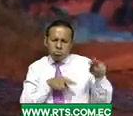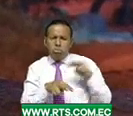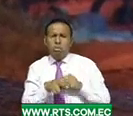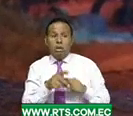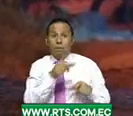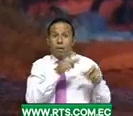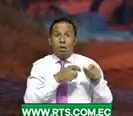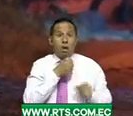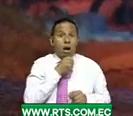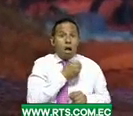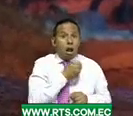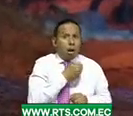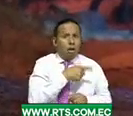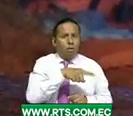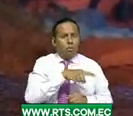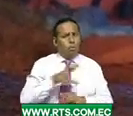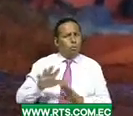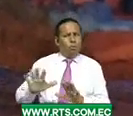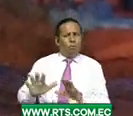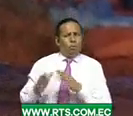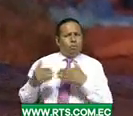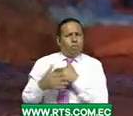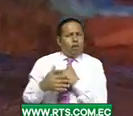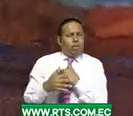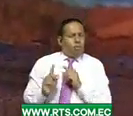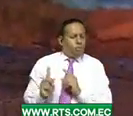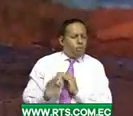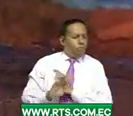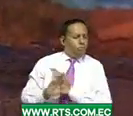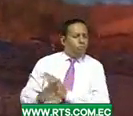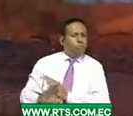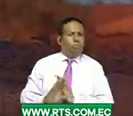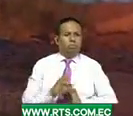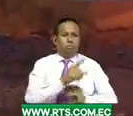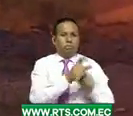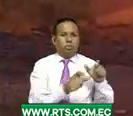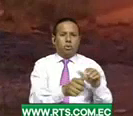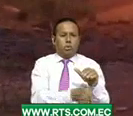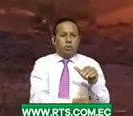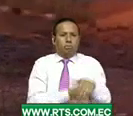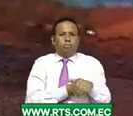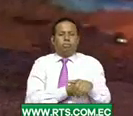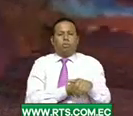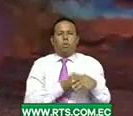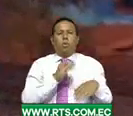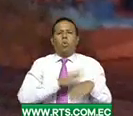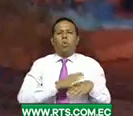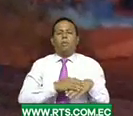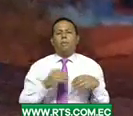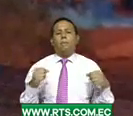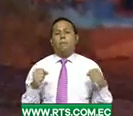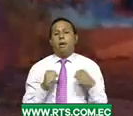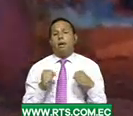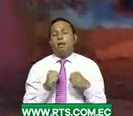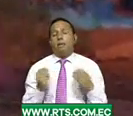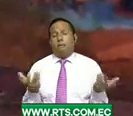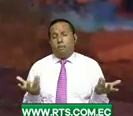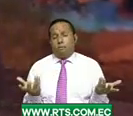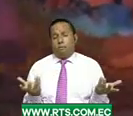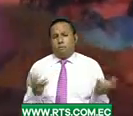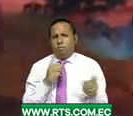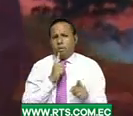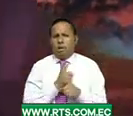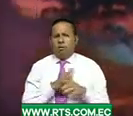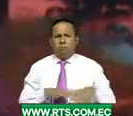temor y también por precaución prefieren estar en sus casas y no en la calle por los reiterados